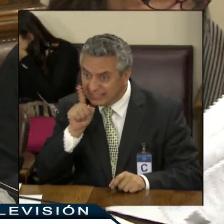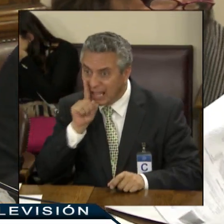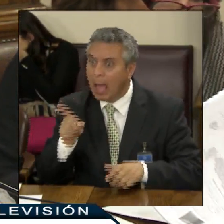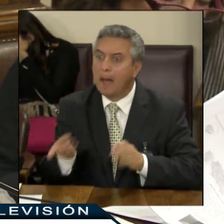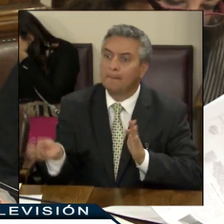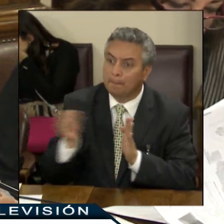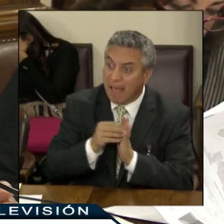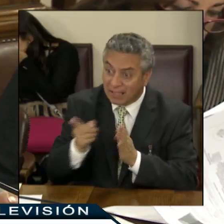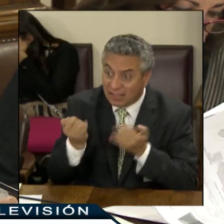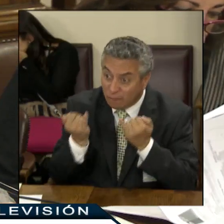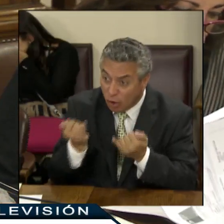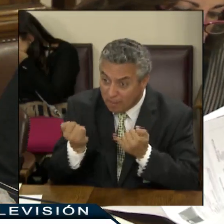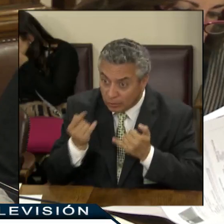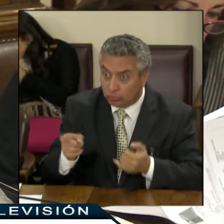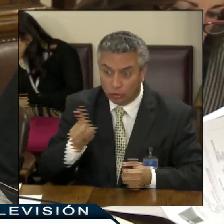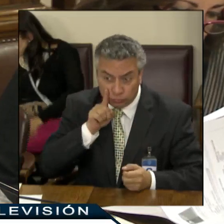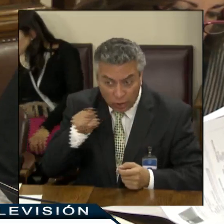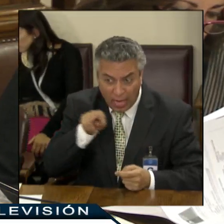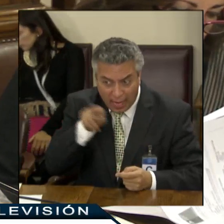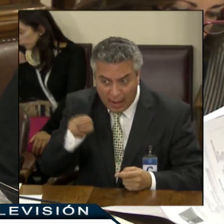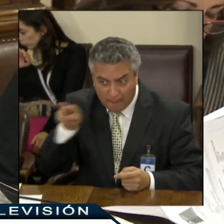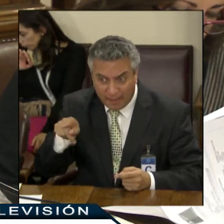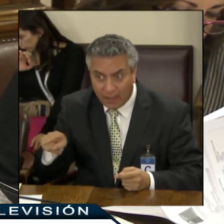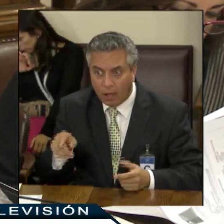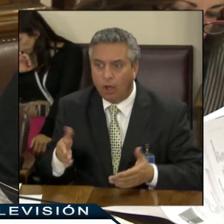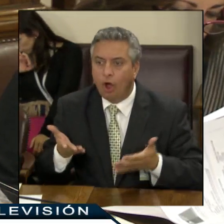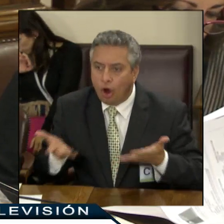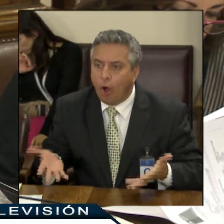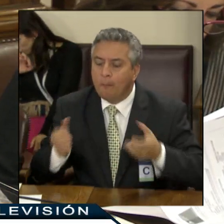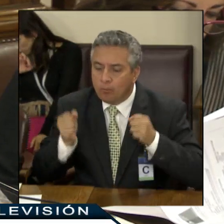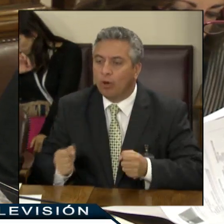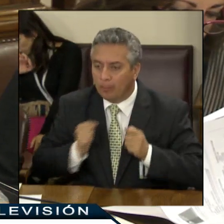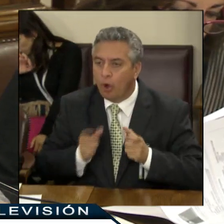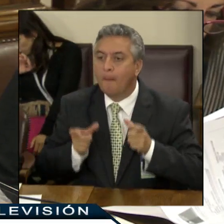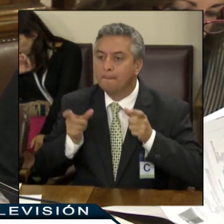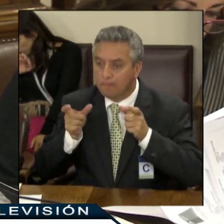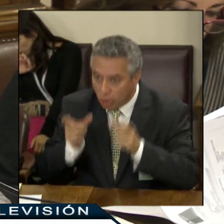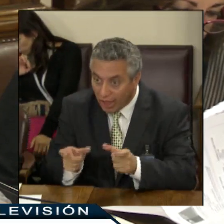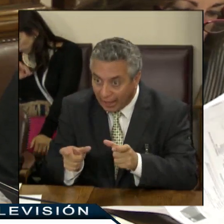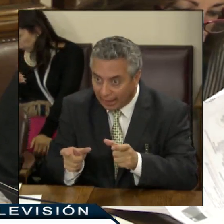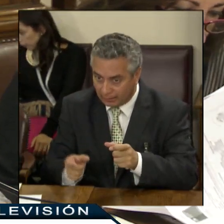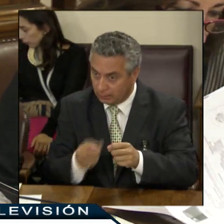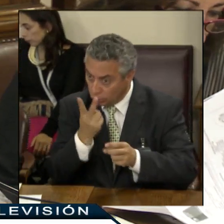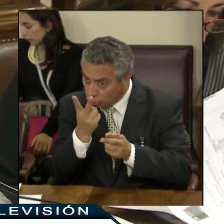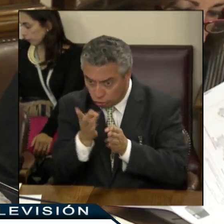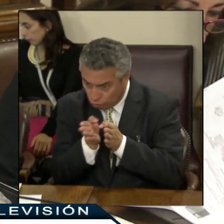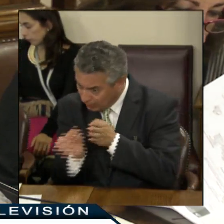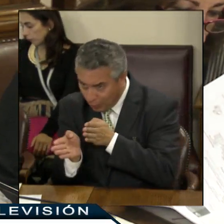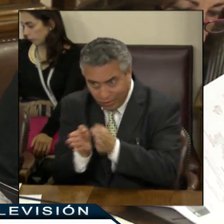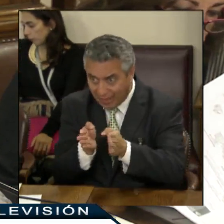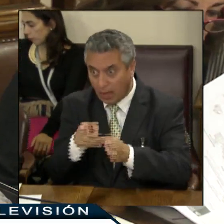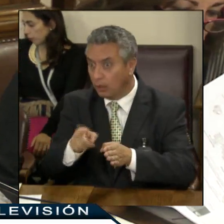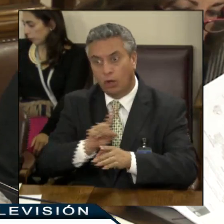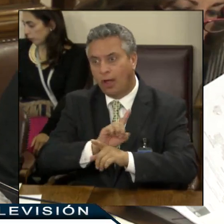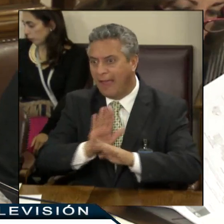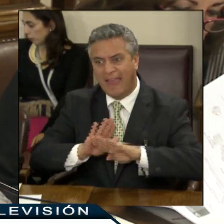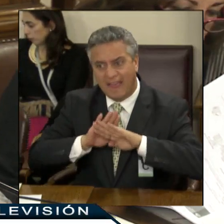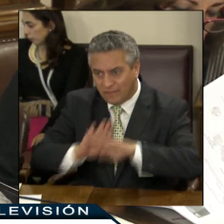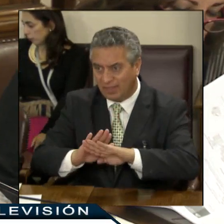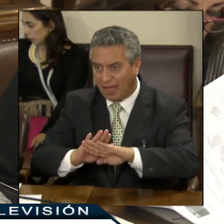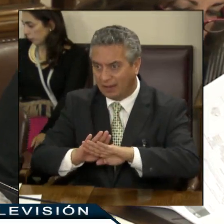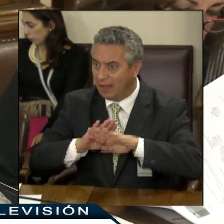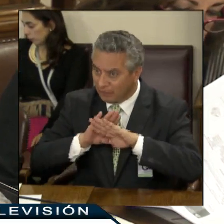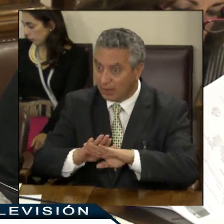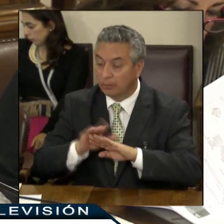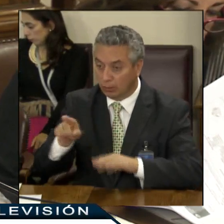antecedentes si esto se repite y Cómo podemos proteger simultáneamente que esto no ocurra porque nos ha